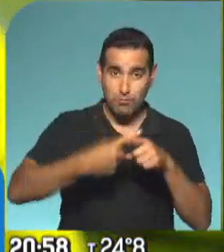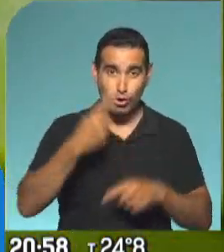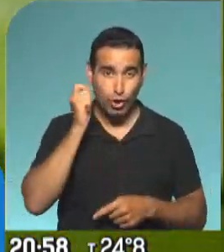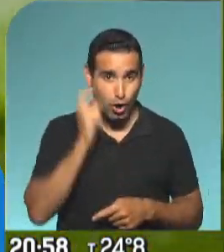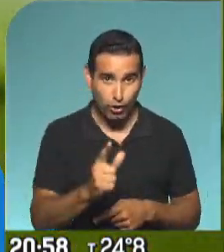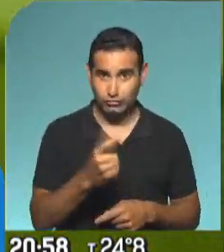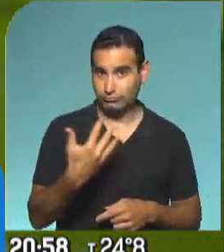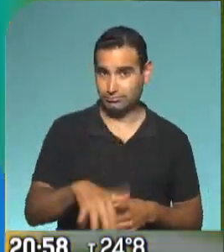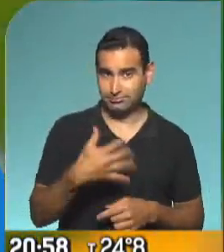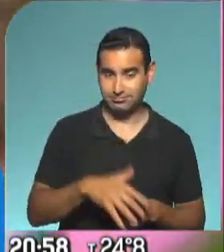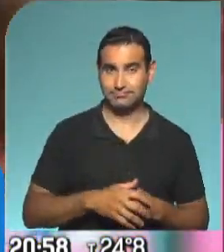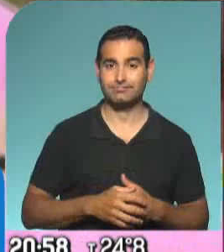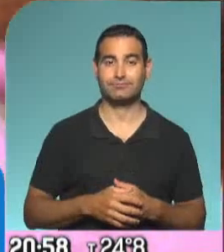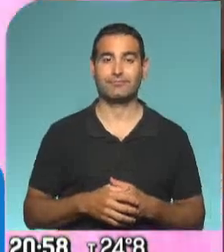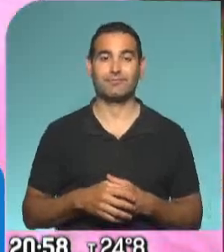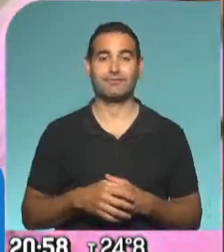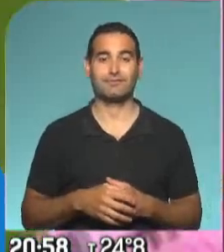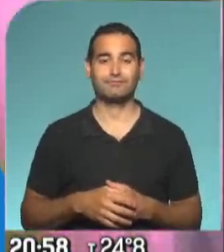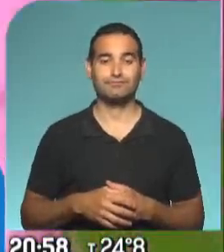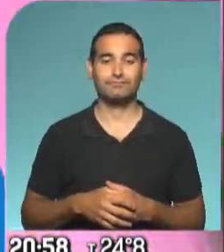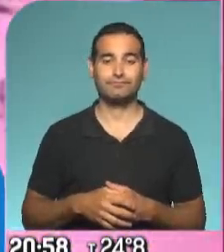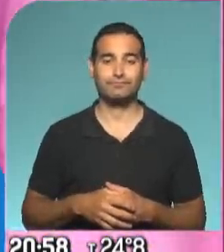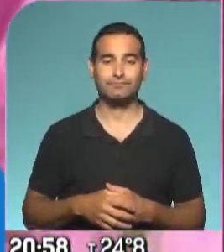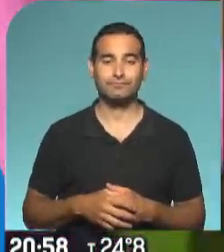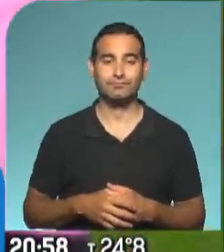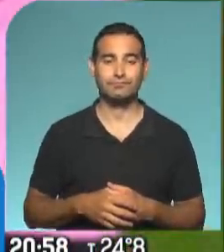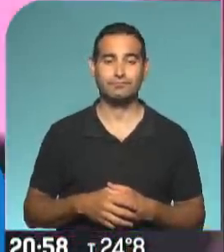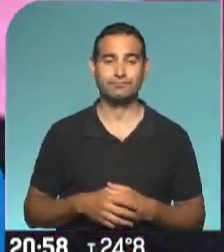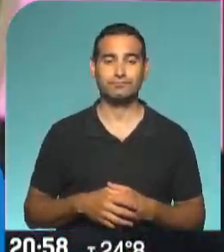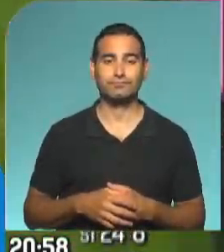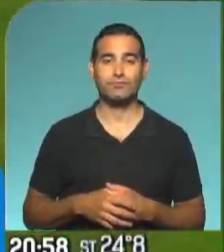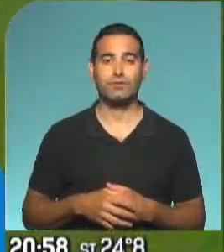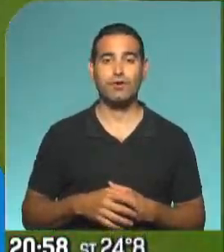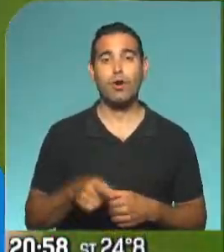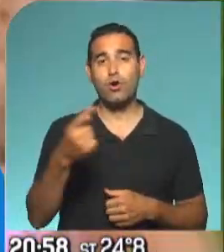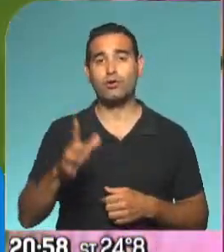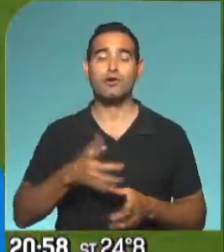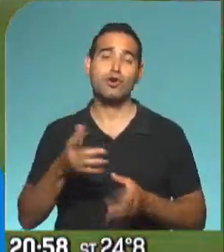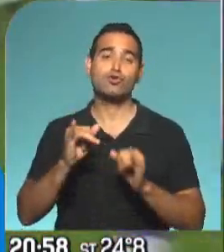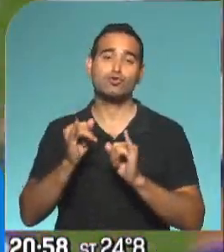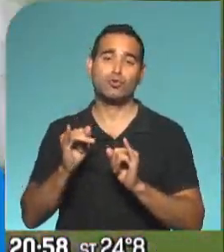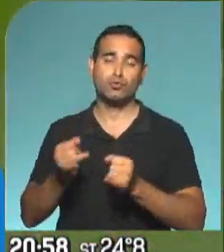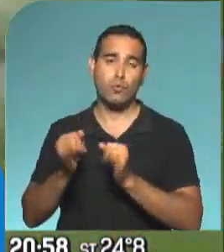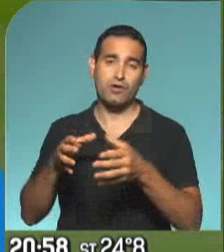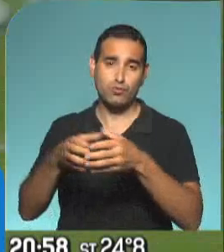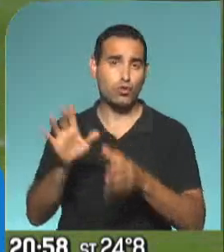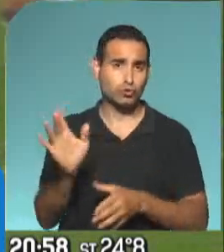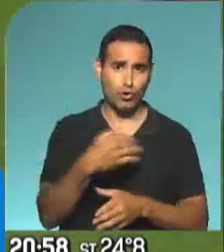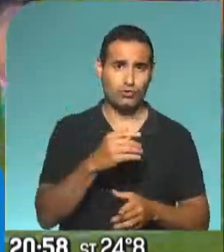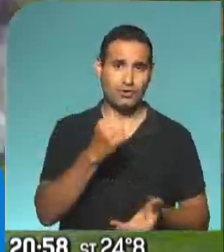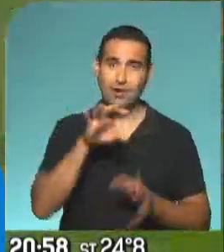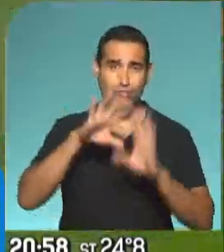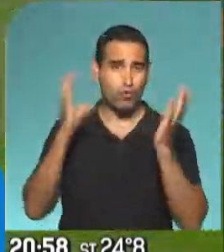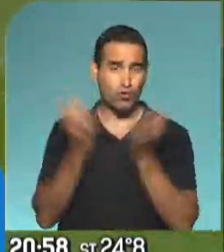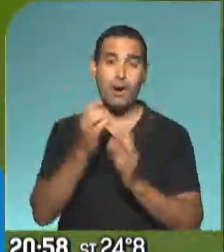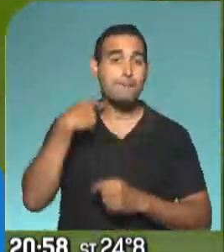Nuevo, tranquilo. Bien. Y te digo para Reyes también, si me... Pero tenemos a Buffon, solo 2. Claro, con Juventus, pues todos recibieron, en el mundo,